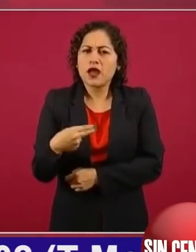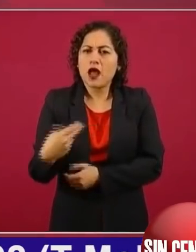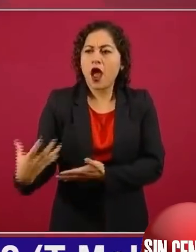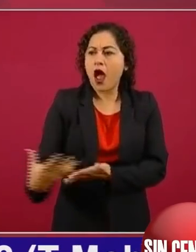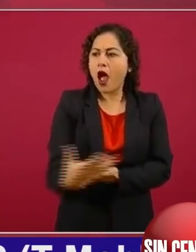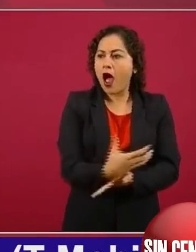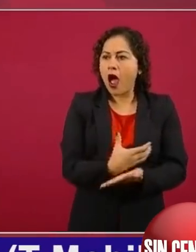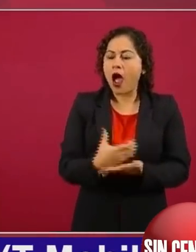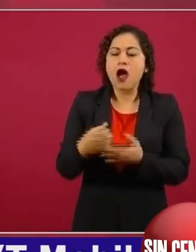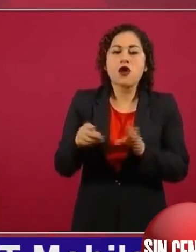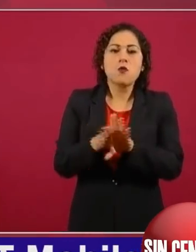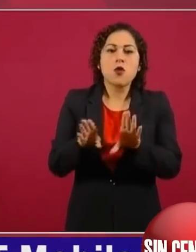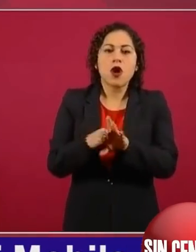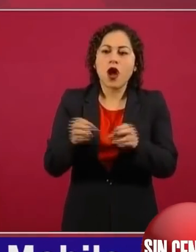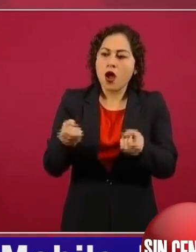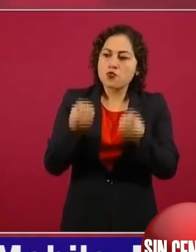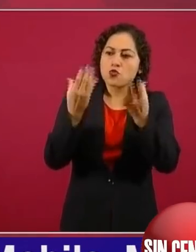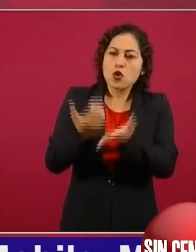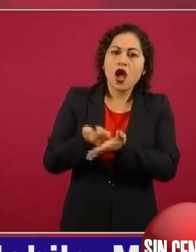quieren